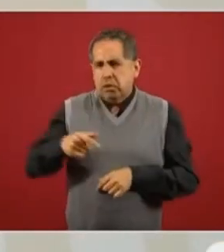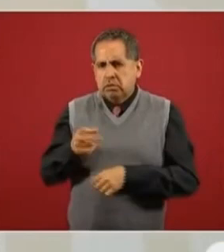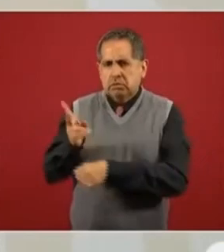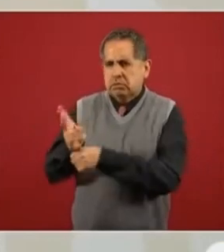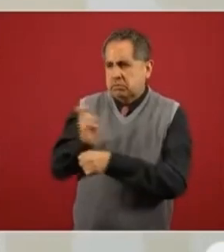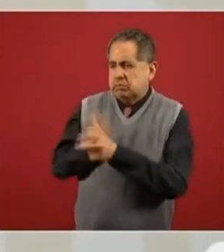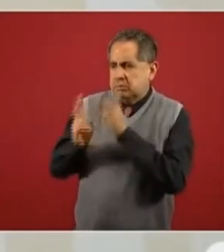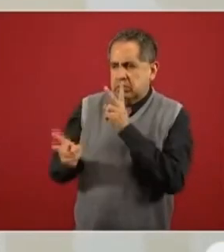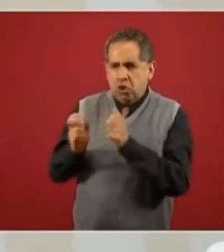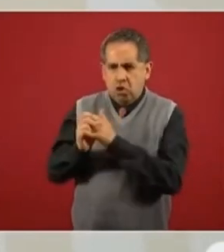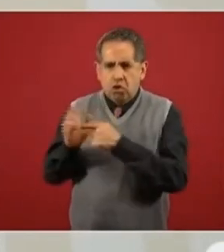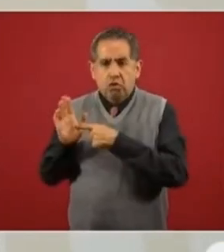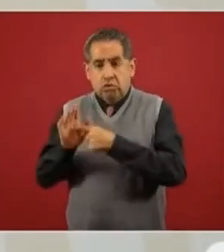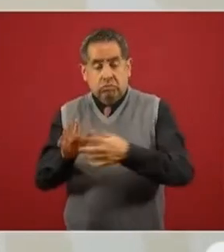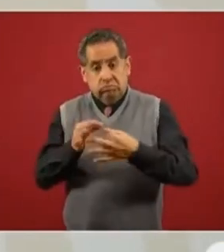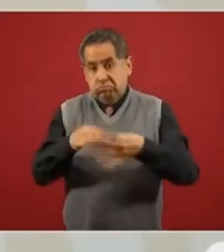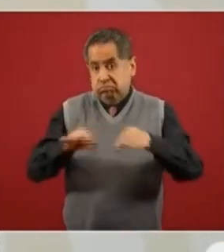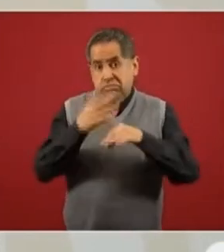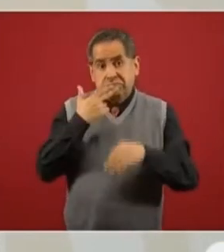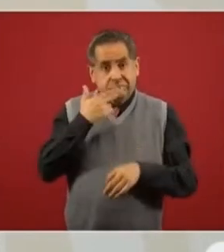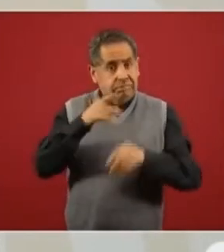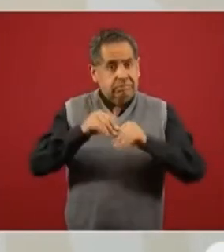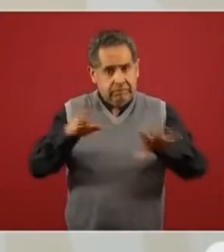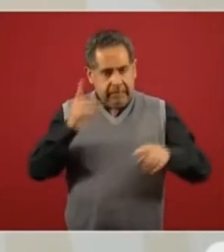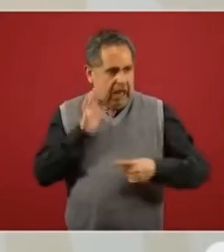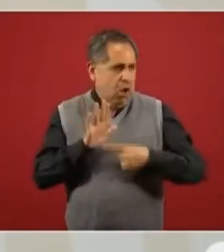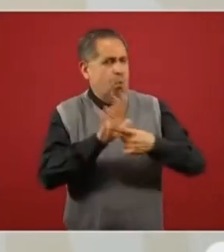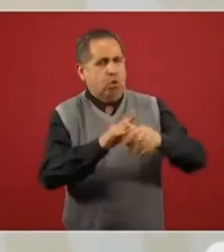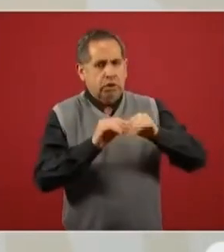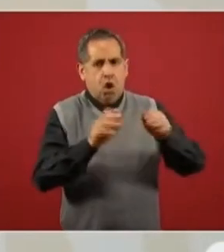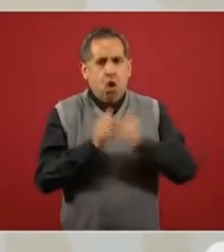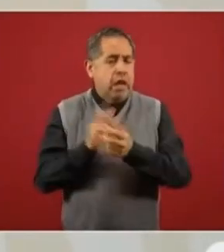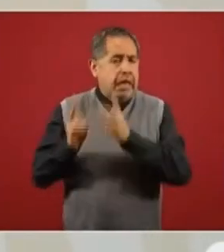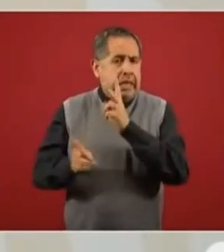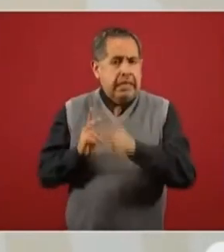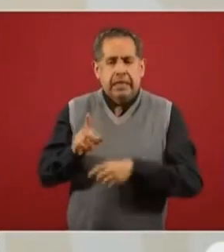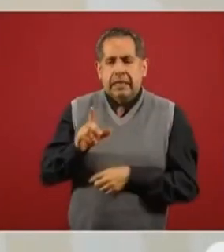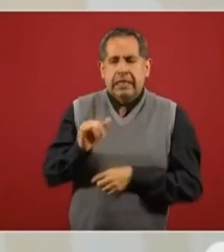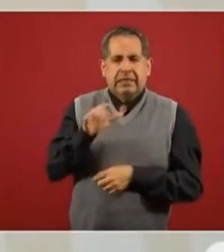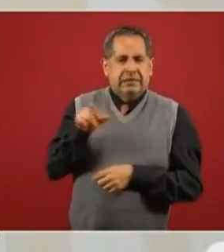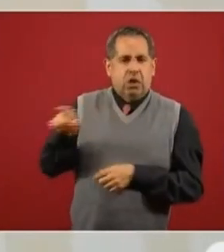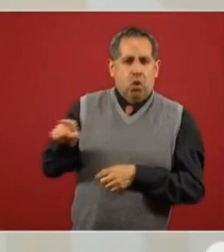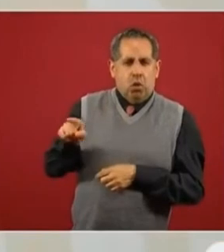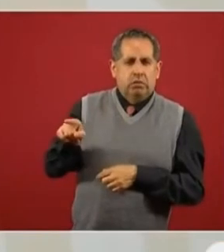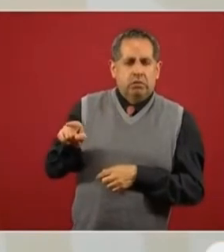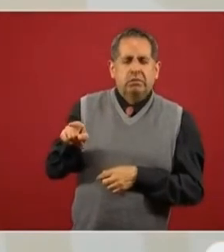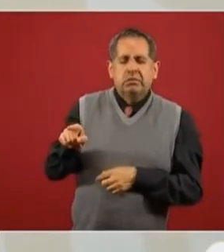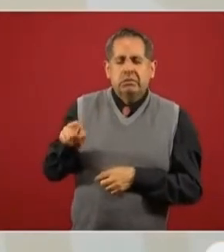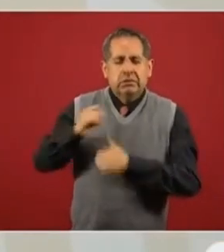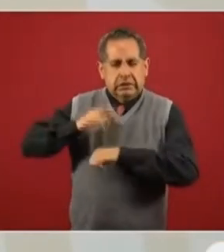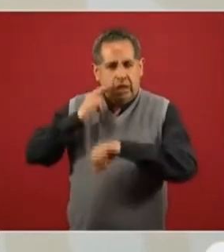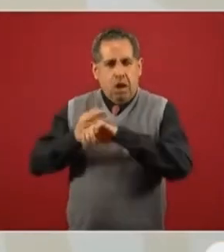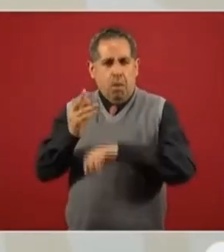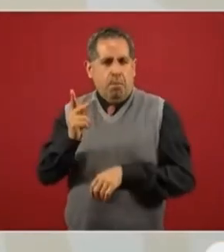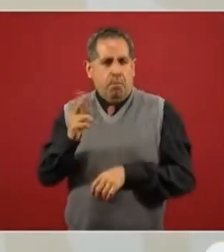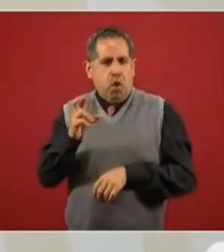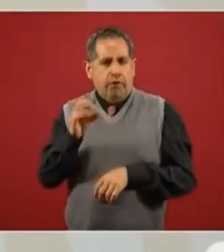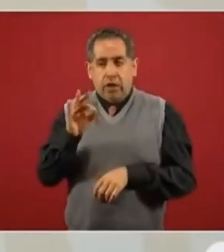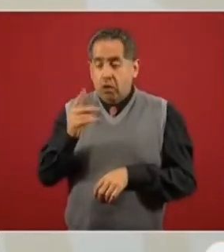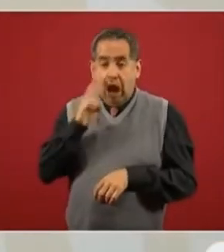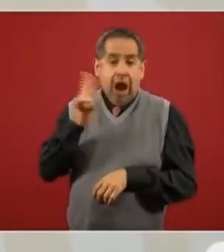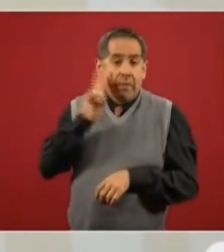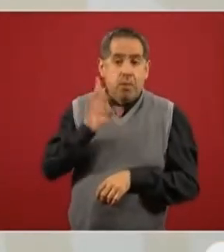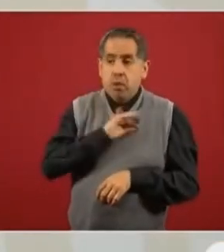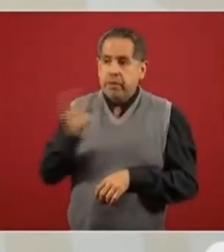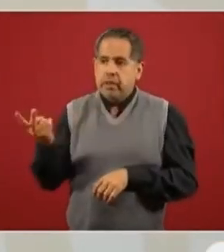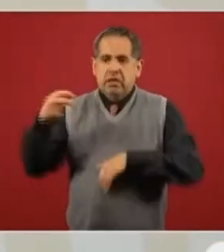volver a conversar el tema, por ser de interés público, con el licenciado Scheffel, y podría ser que en un momento dado